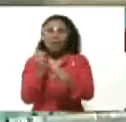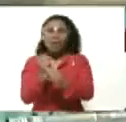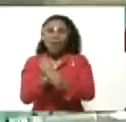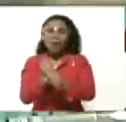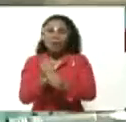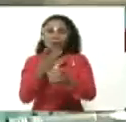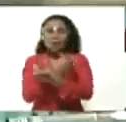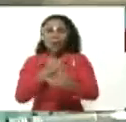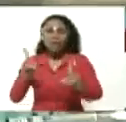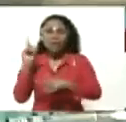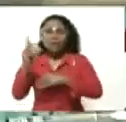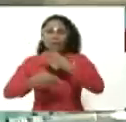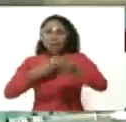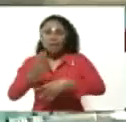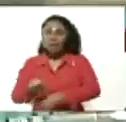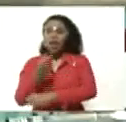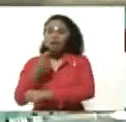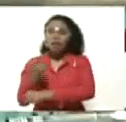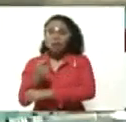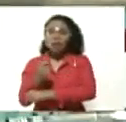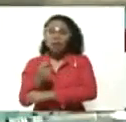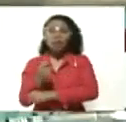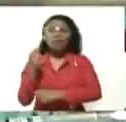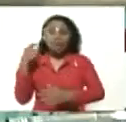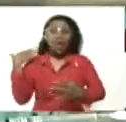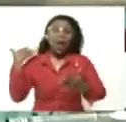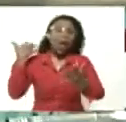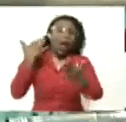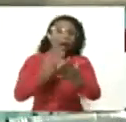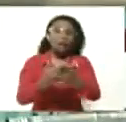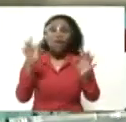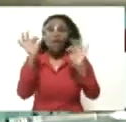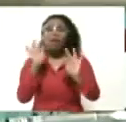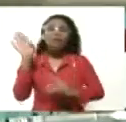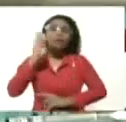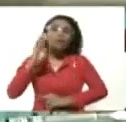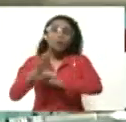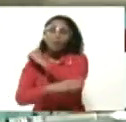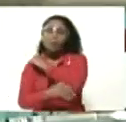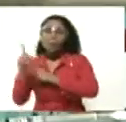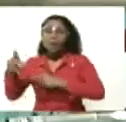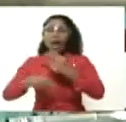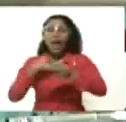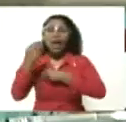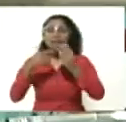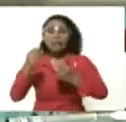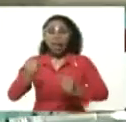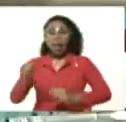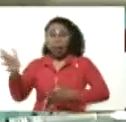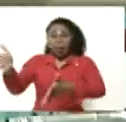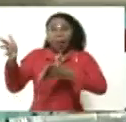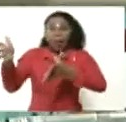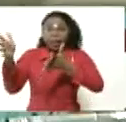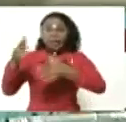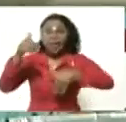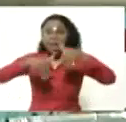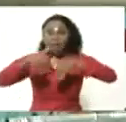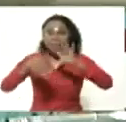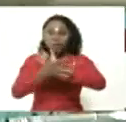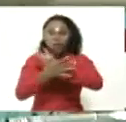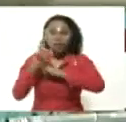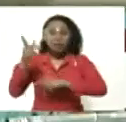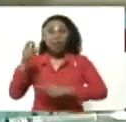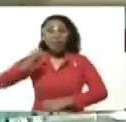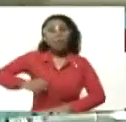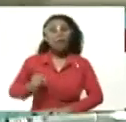de Franco, que se ha financiado durante décadas de manera ilegal para ir con ventaja a las elecciones, que al surgir Podemos creó una policía